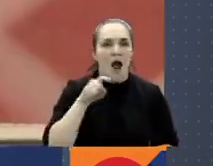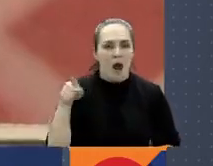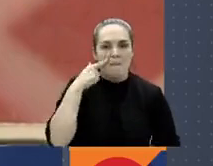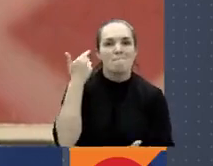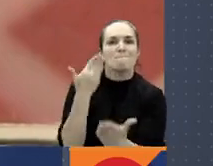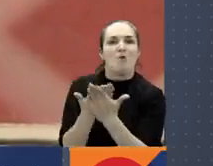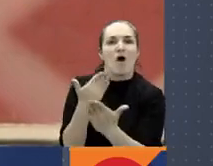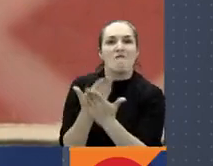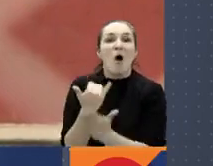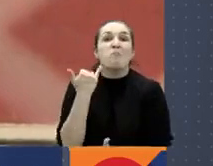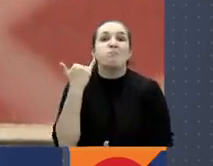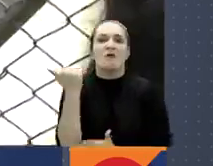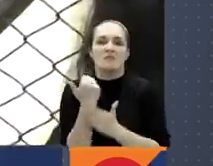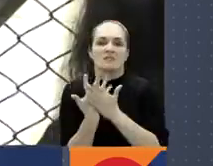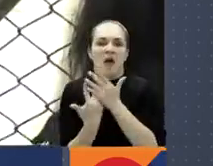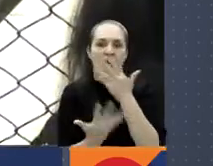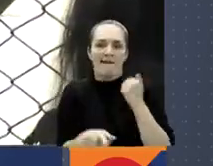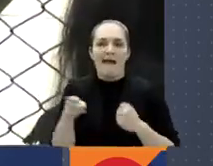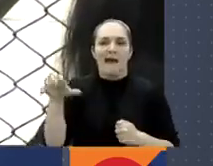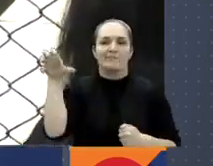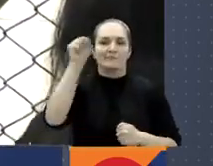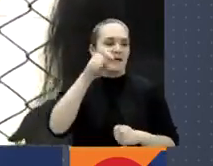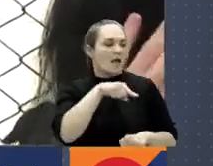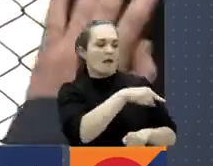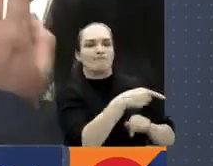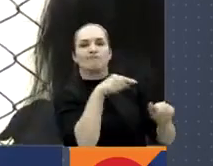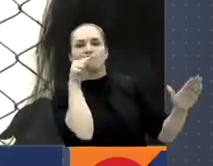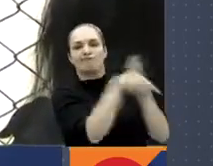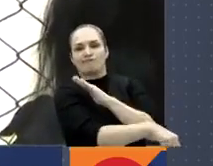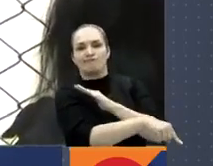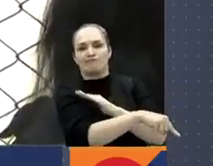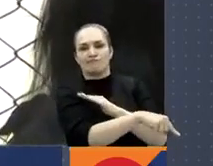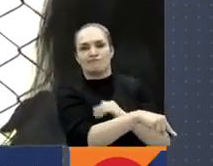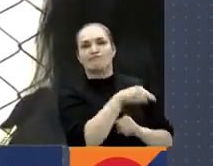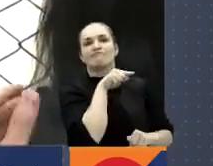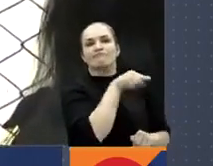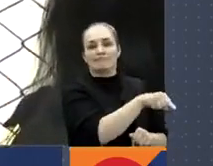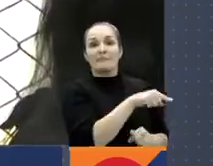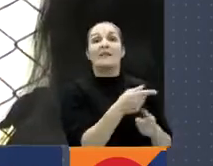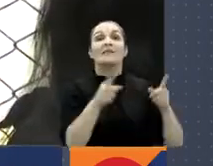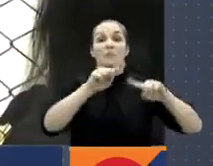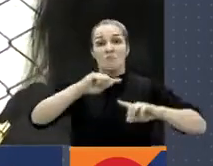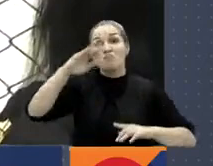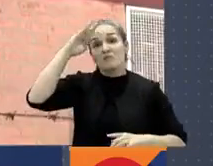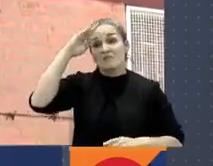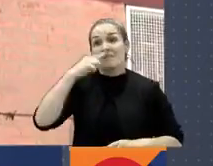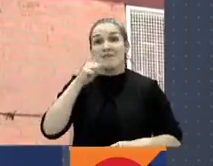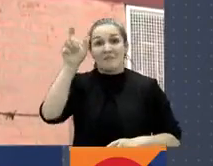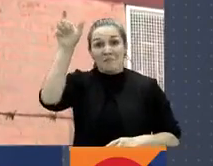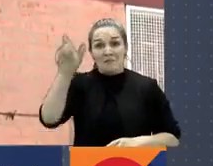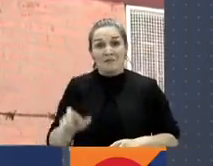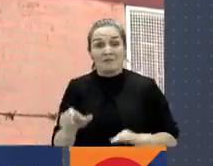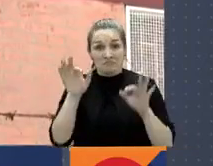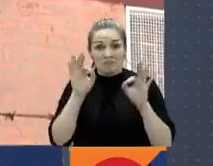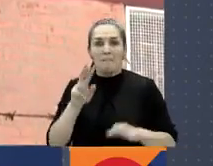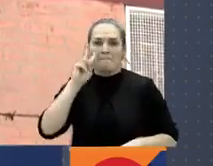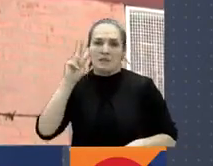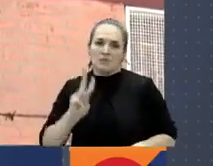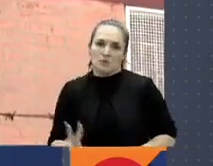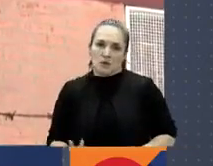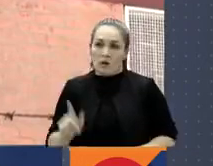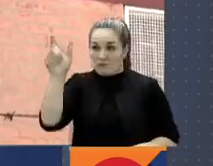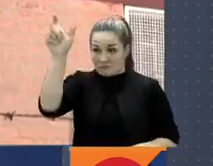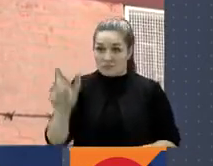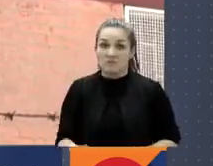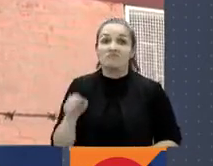evidencia sobre el ataque que sufrió el menor de edad. Adicionalmente ha indicado la policía que se trata de un hombre de nacionalidad venezolana y ya se